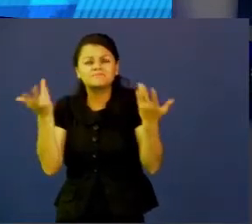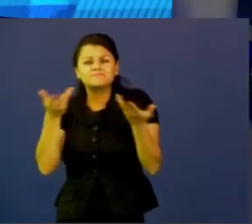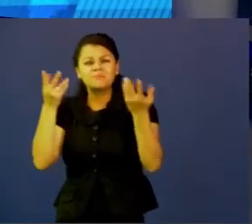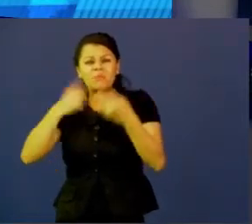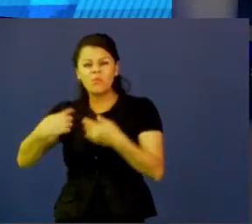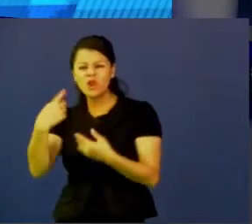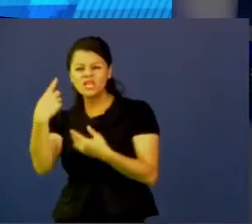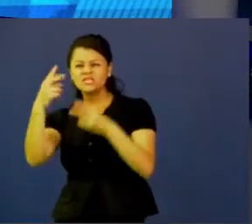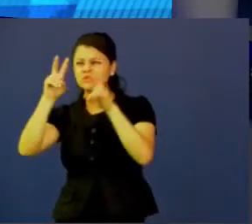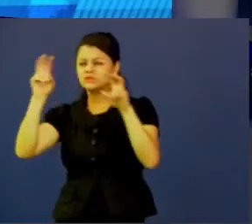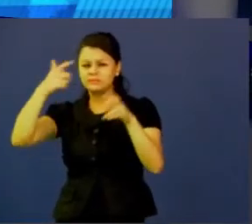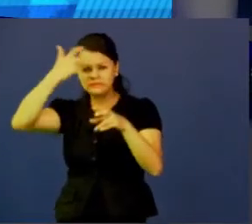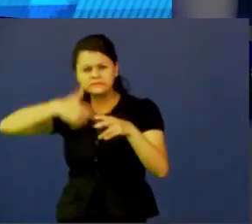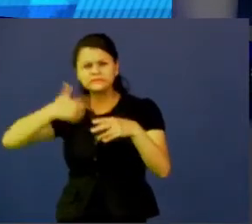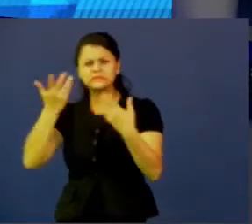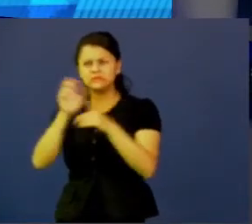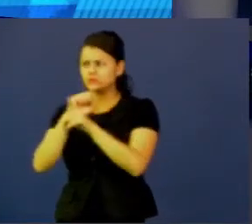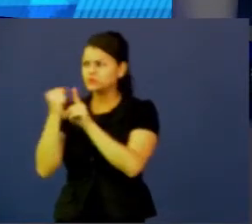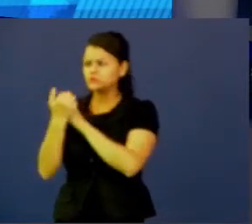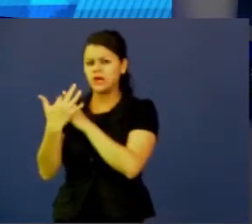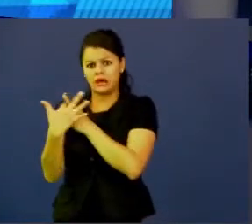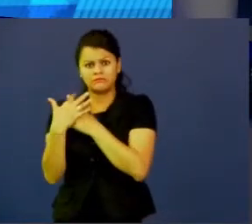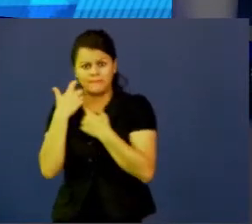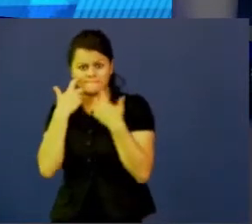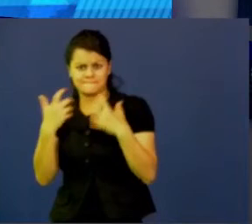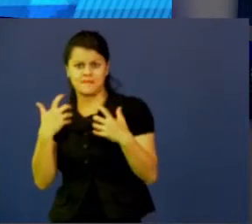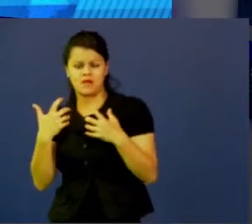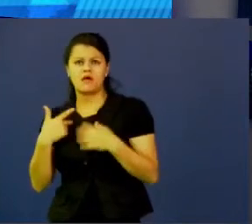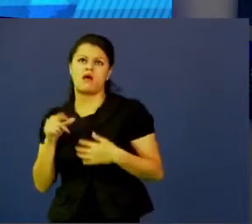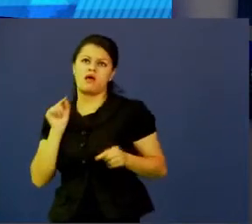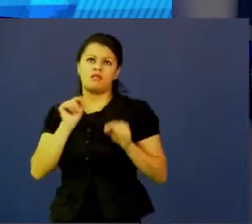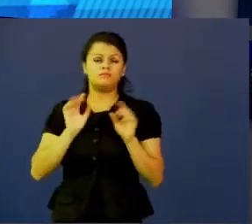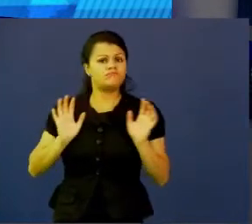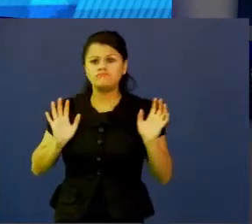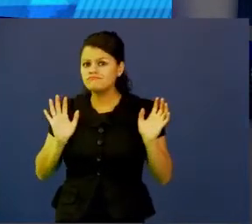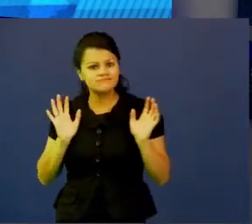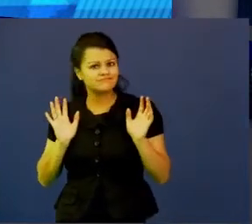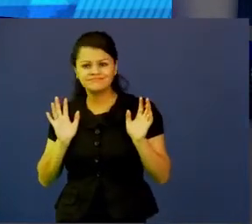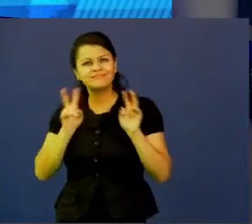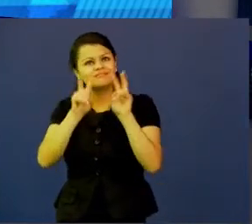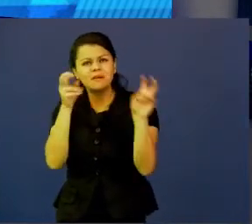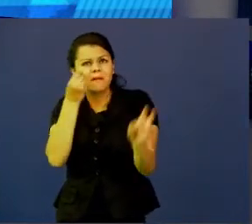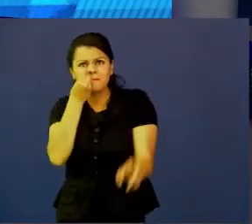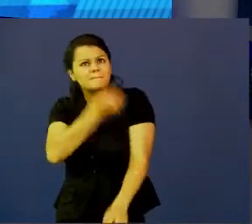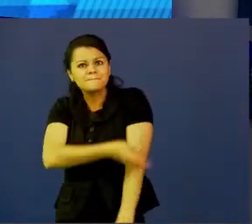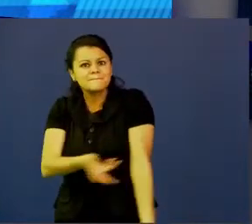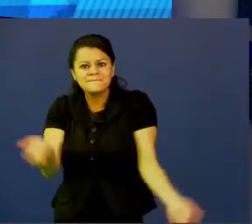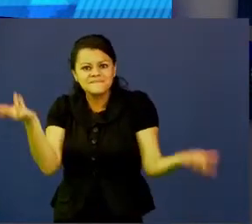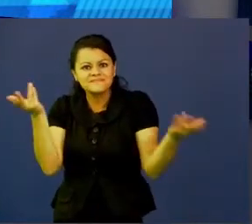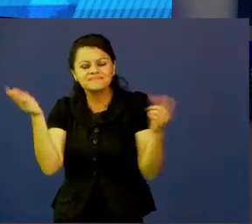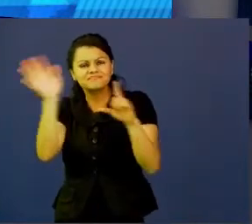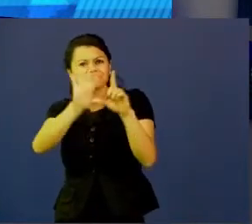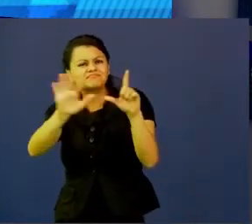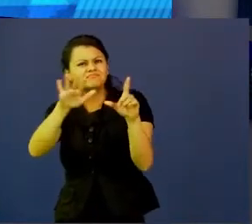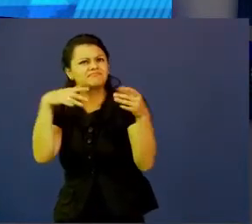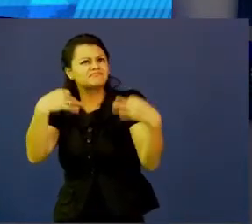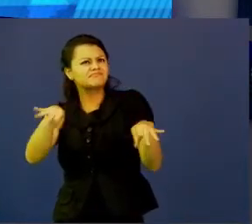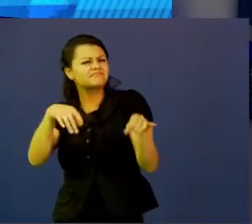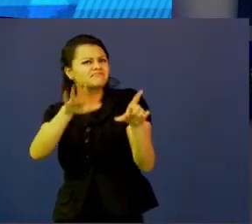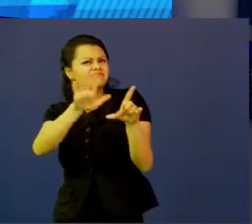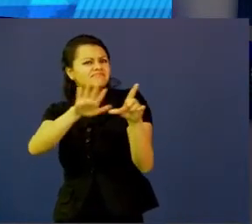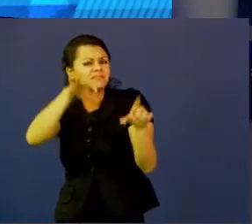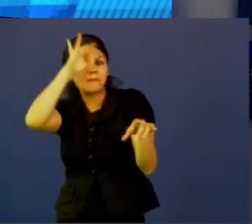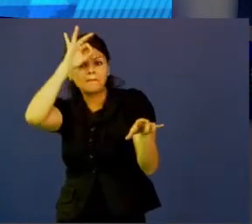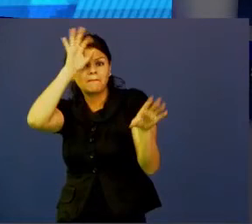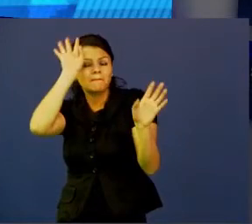que afanan a la sociedad o que son polémicos en esta y en estas sociedades. Uno lo que se pregunta entonces es si un contenido tan ingenuo como